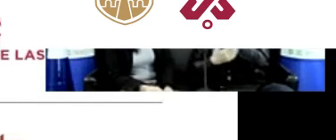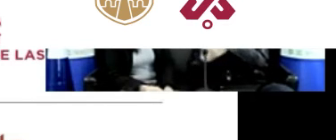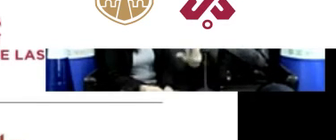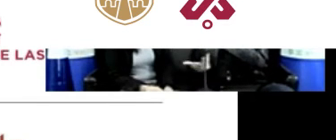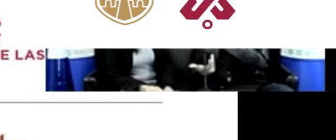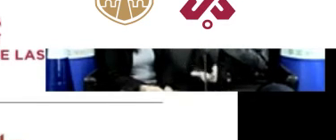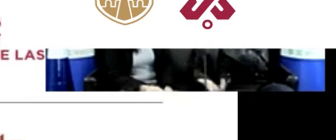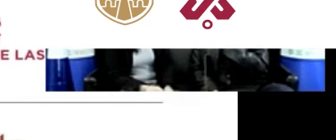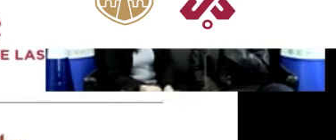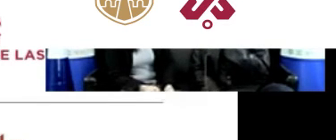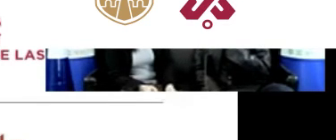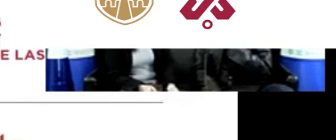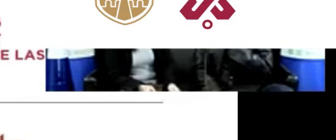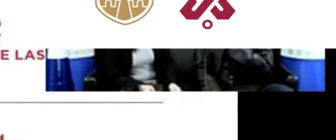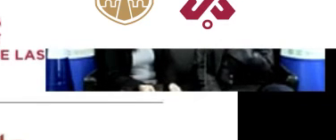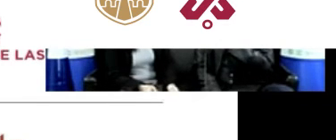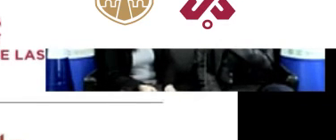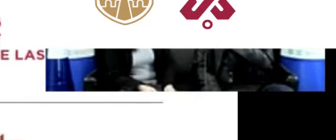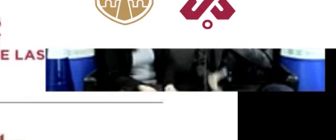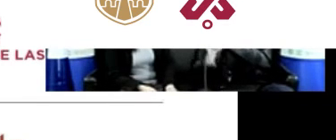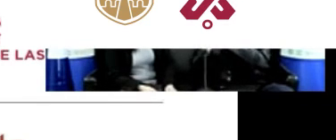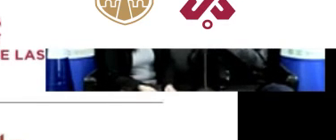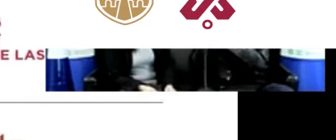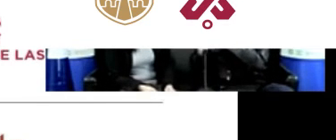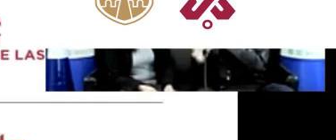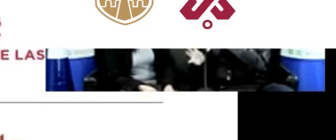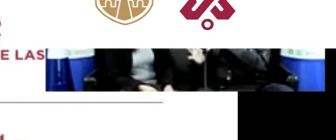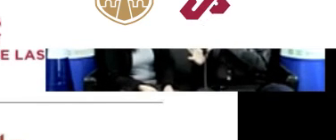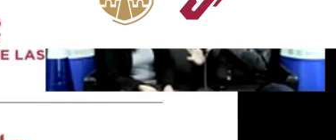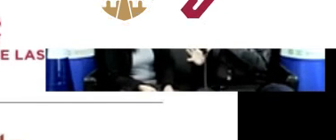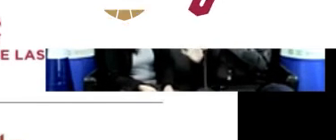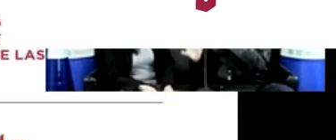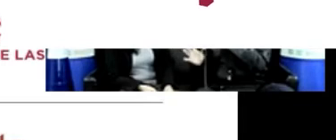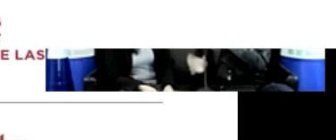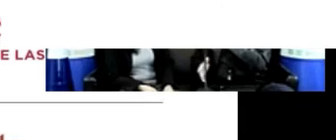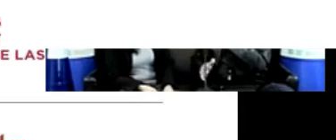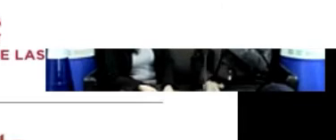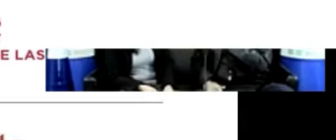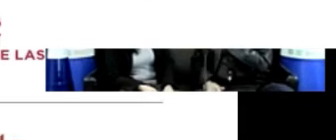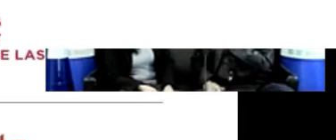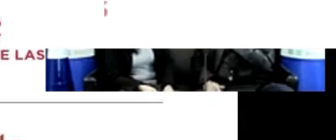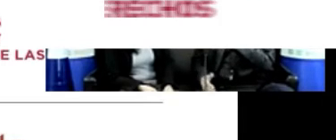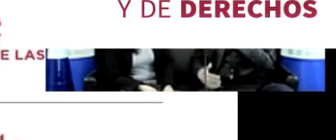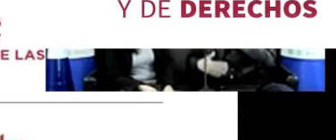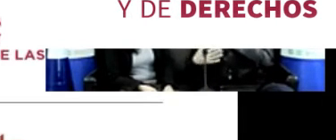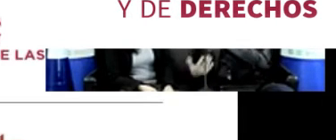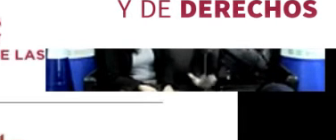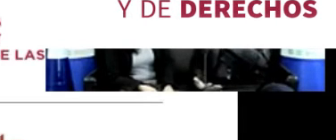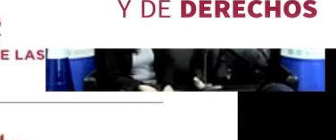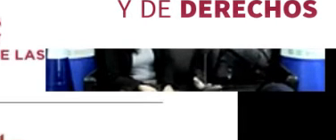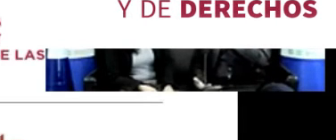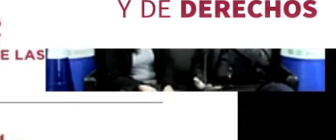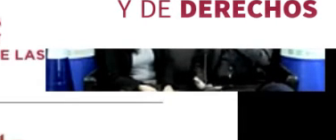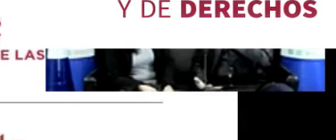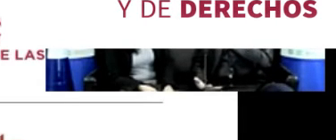un ambiente no amenazante, pero sobre todo fomentar la discrepancia, ¿no? Lo que yo te decía. ¿Cuáles son las cosas